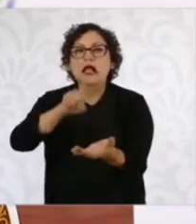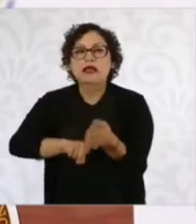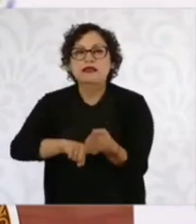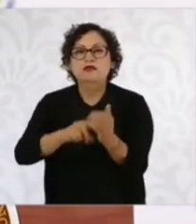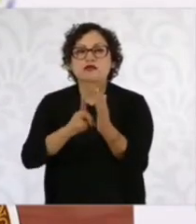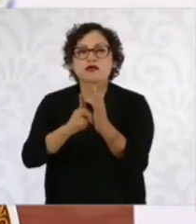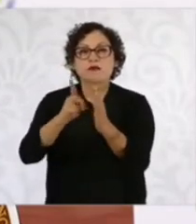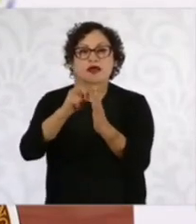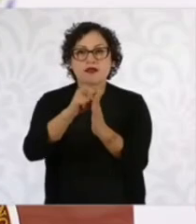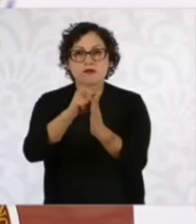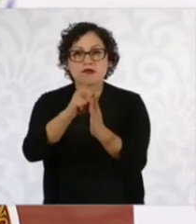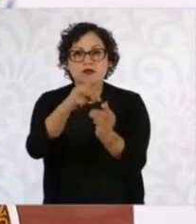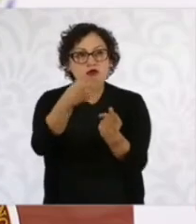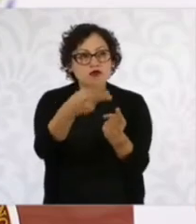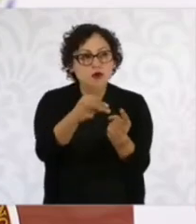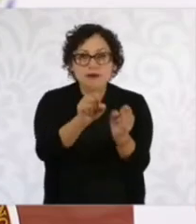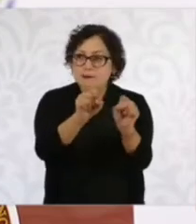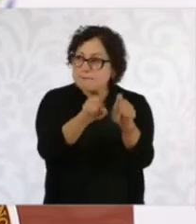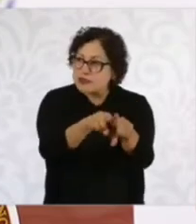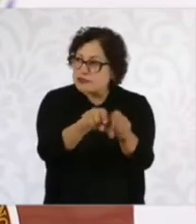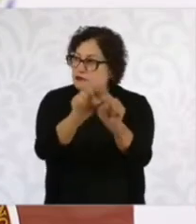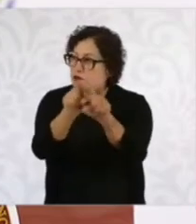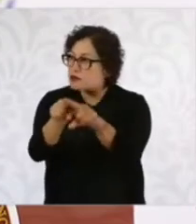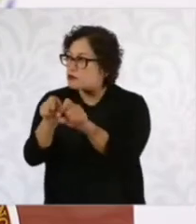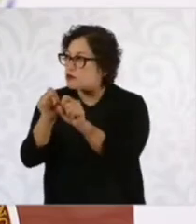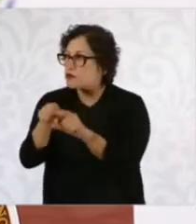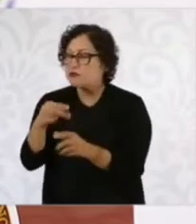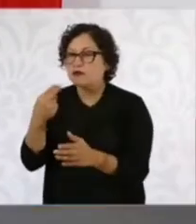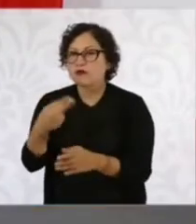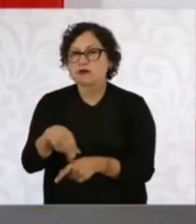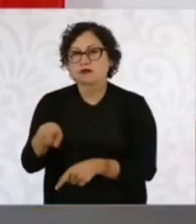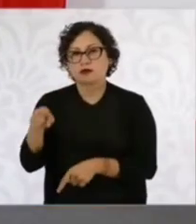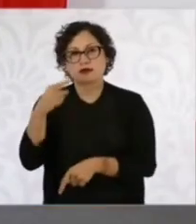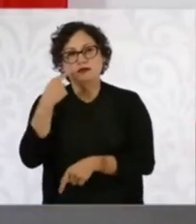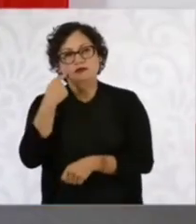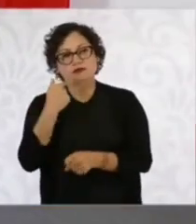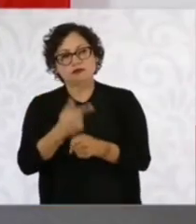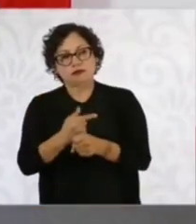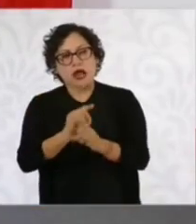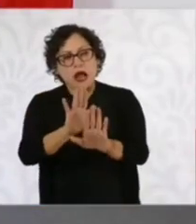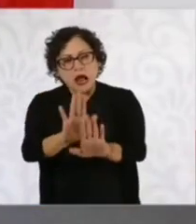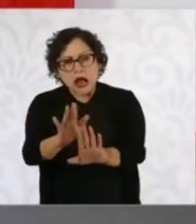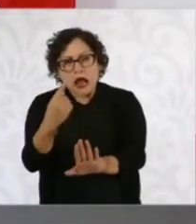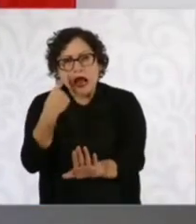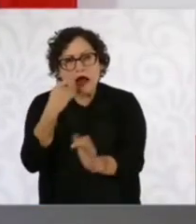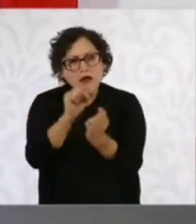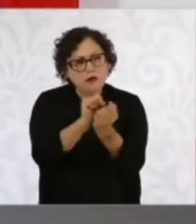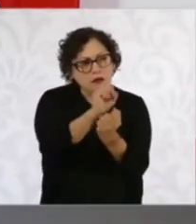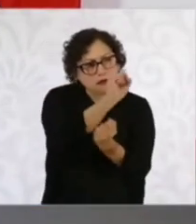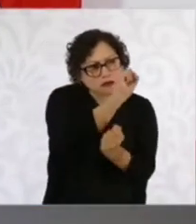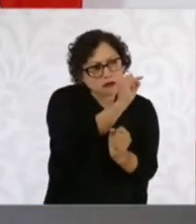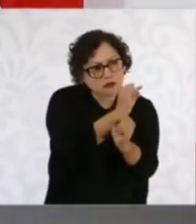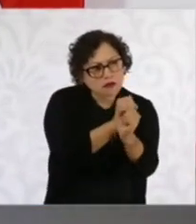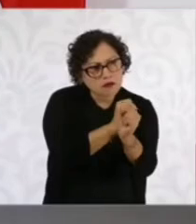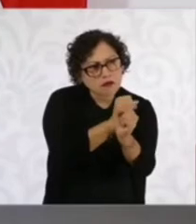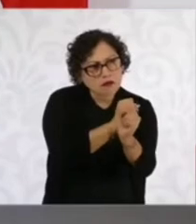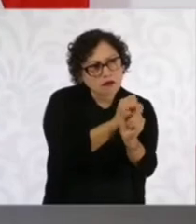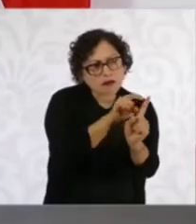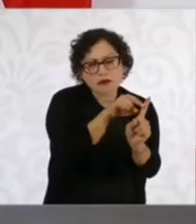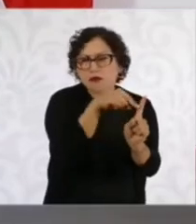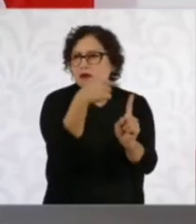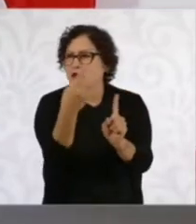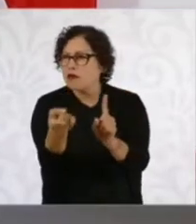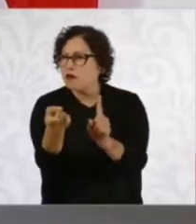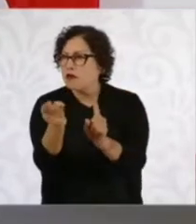mismo nombre. Y de ahí comienza a jalar el hilo y se empieza a dar cuenta que en otro